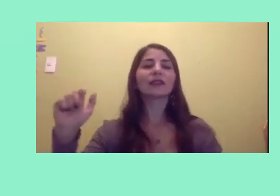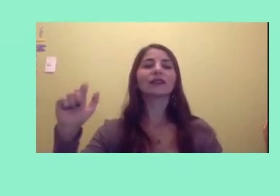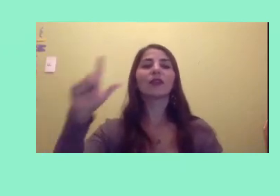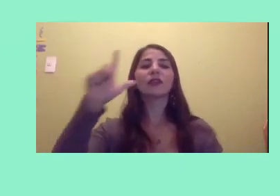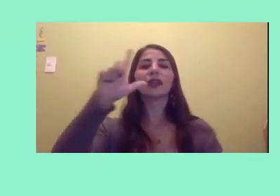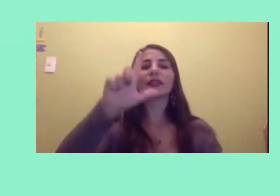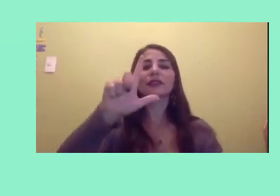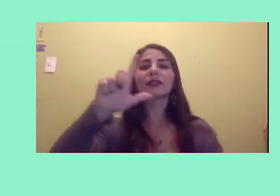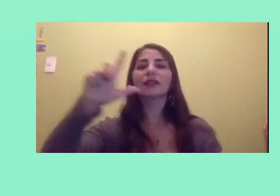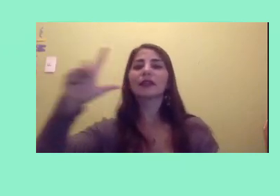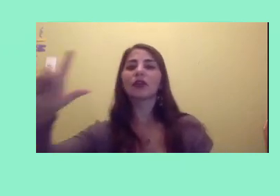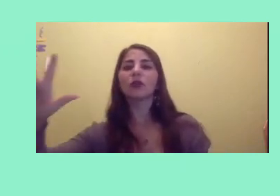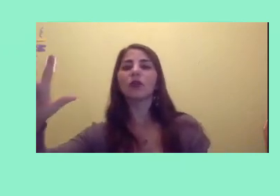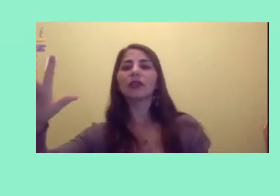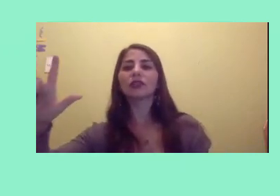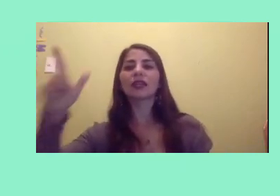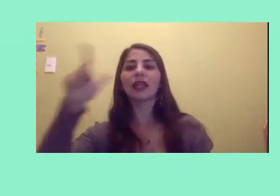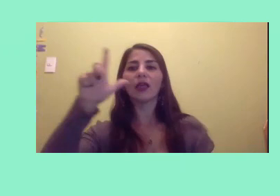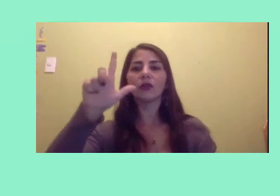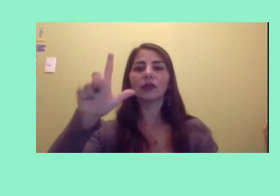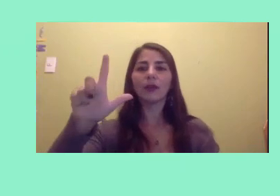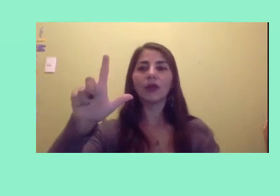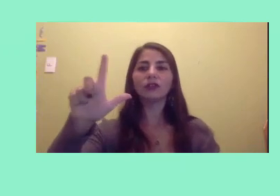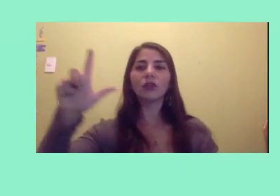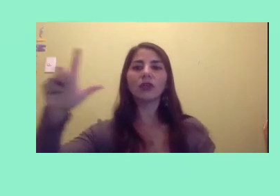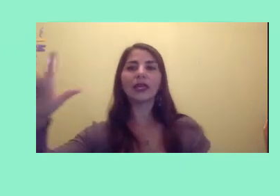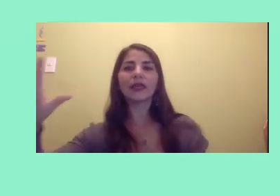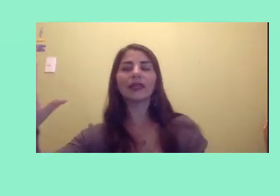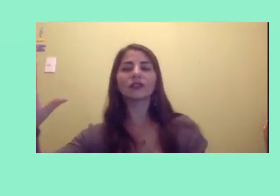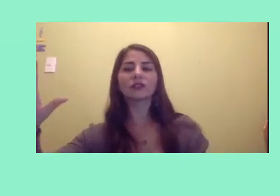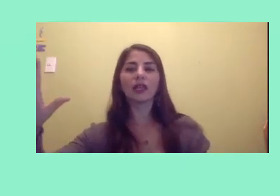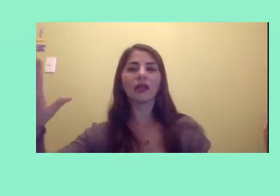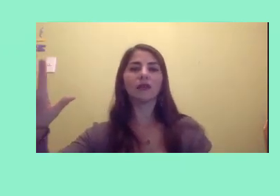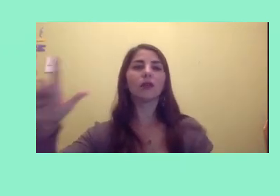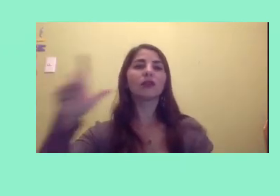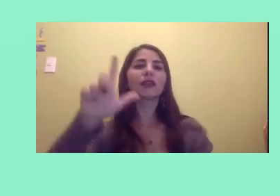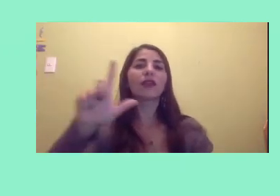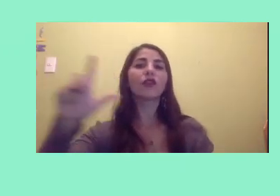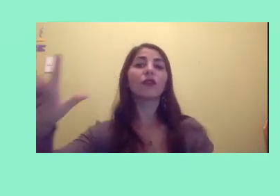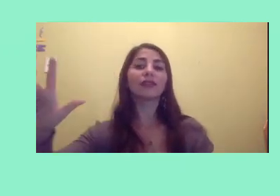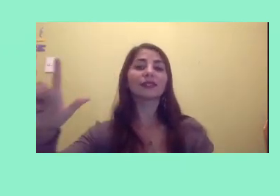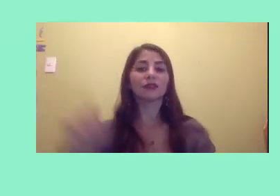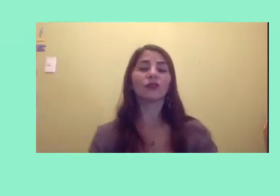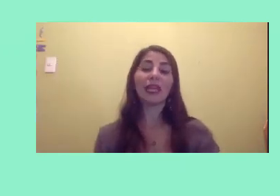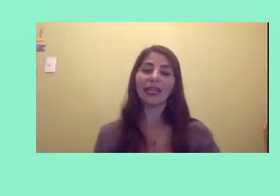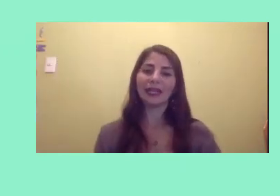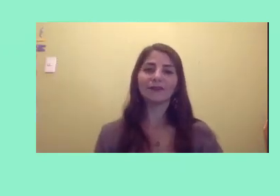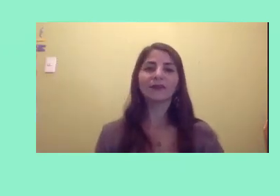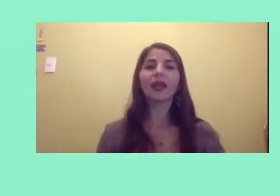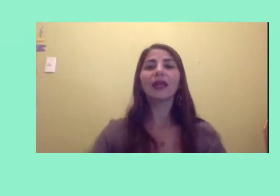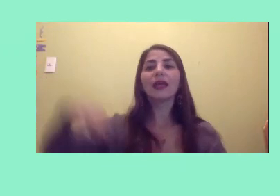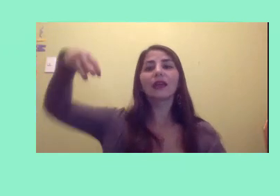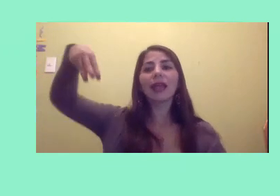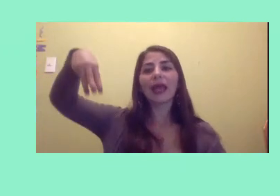me la había saltado, que es con un movimiento hacia el lado. La muestro y la deslizo hacia el lado, como hacerla 2 veces, doble